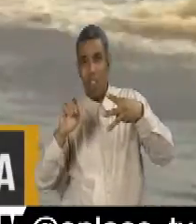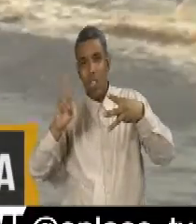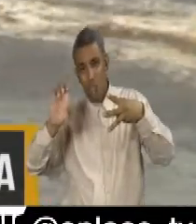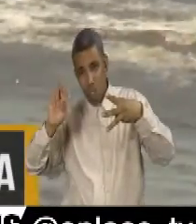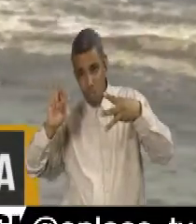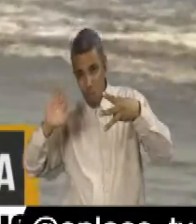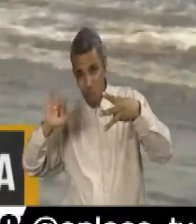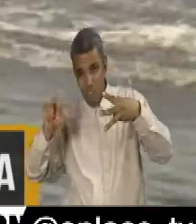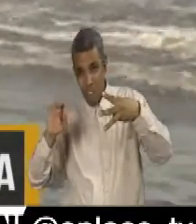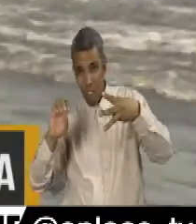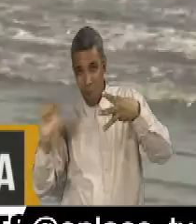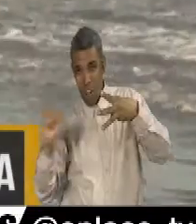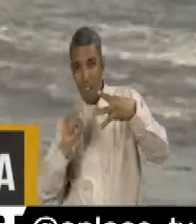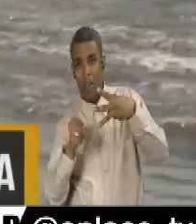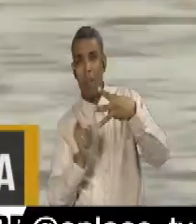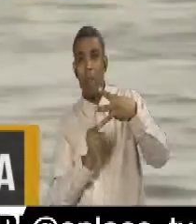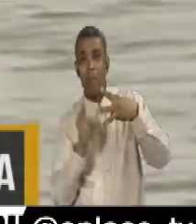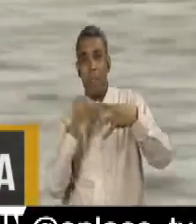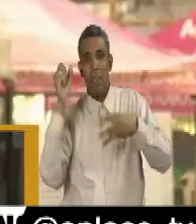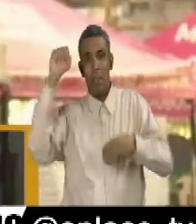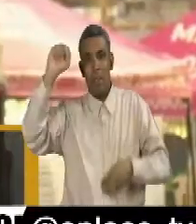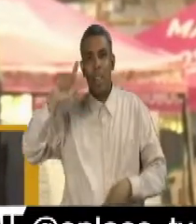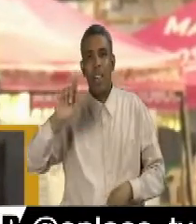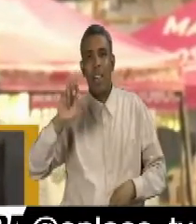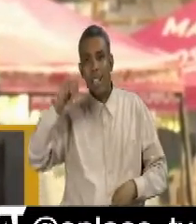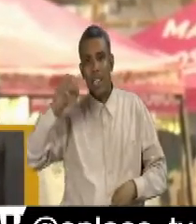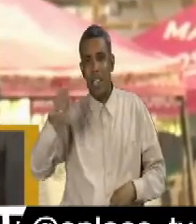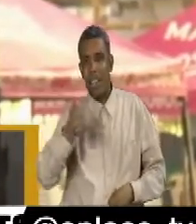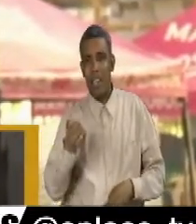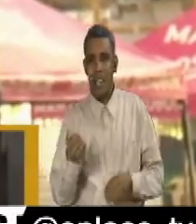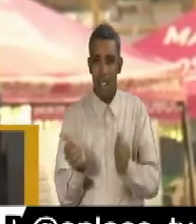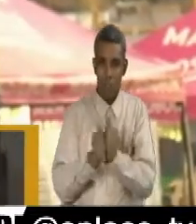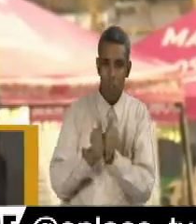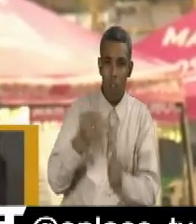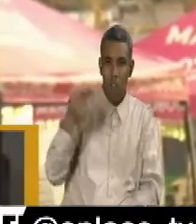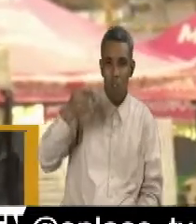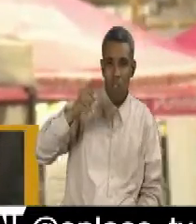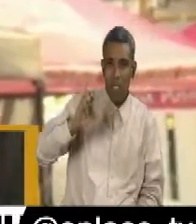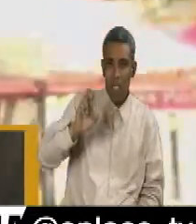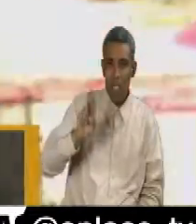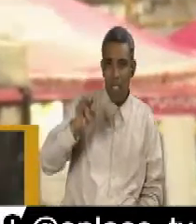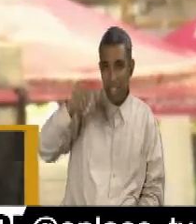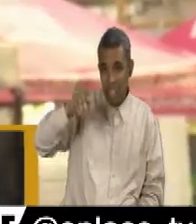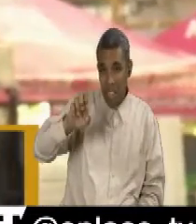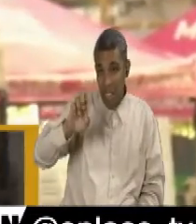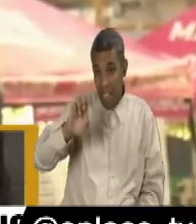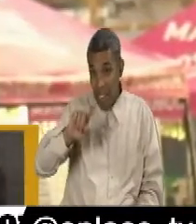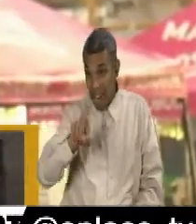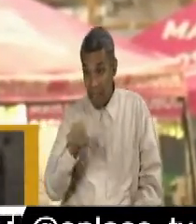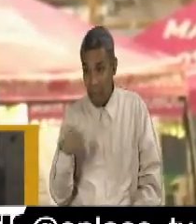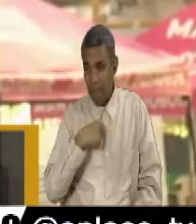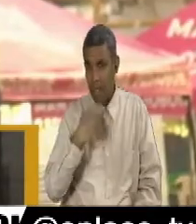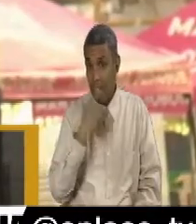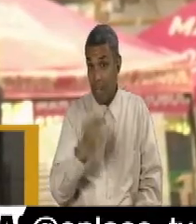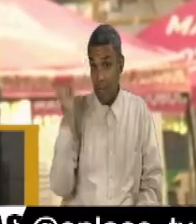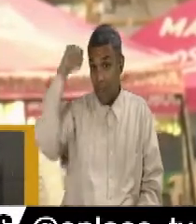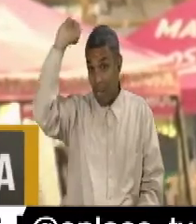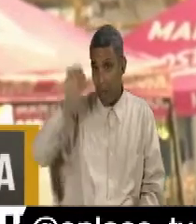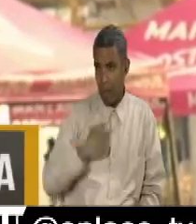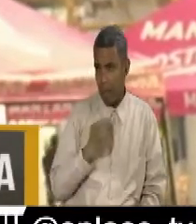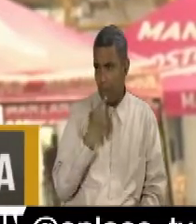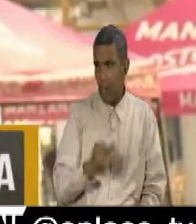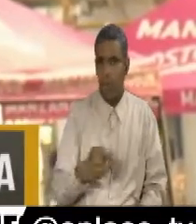la meta fueron Hermer Betancourt y Lina Montoya. Bien, muy contento y muy difícil. Pues en la